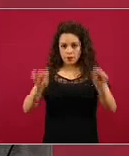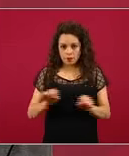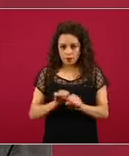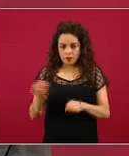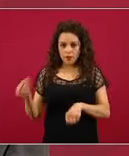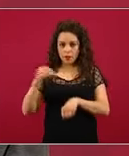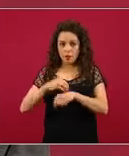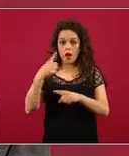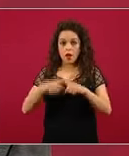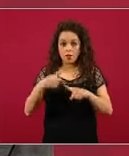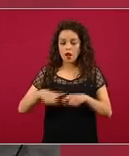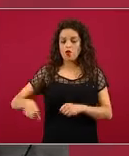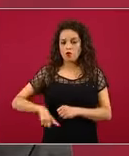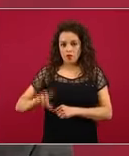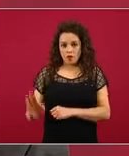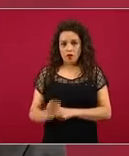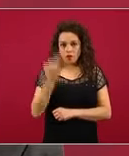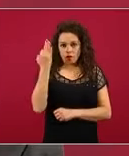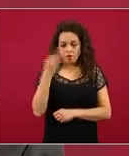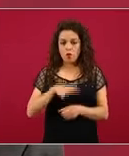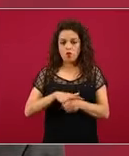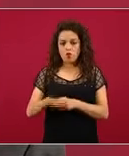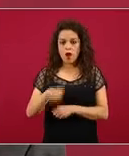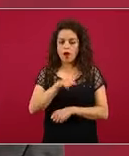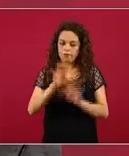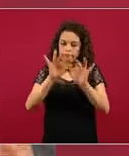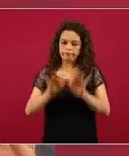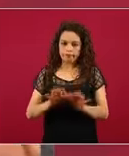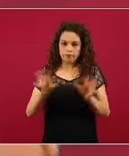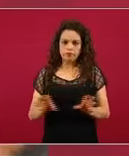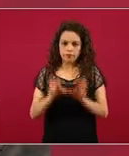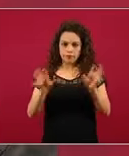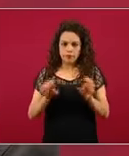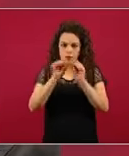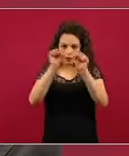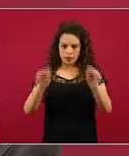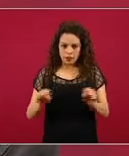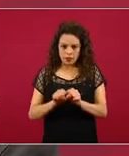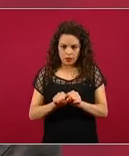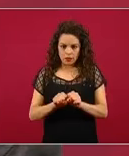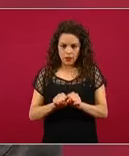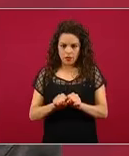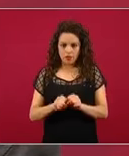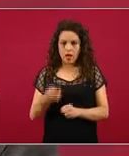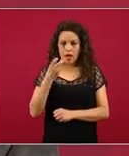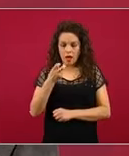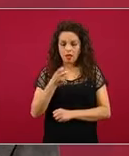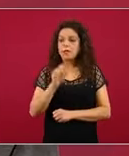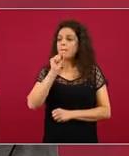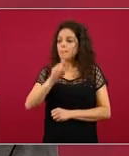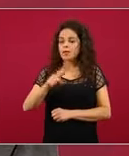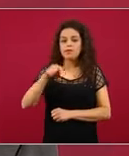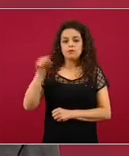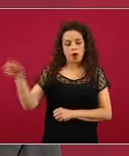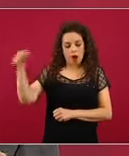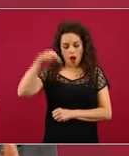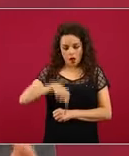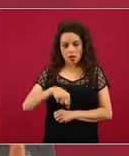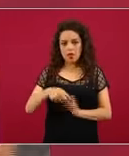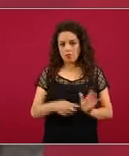gobierno federal. Y son las plataformas informáticas que presentamos la información aquí, nosotros la analizamos,